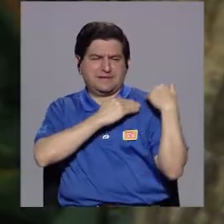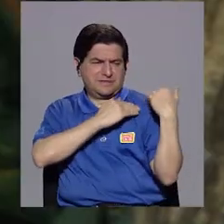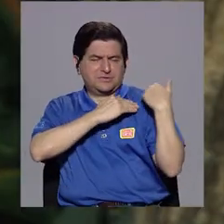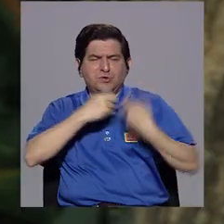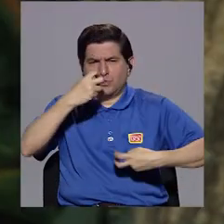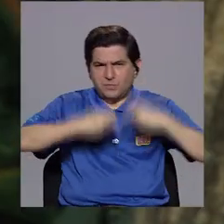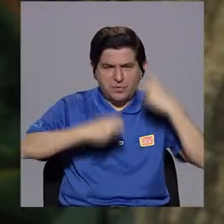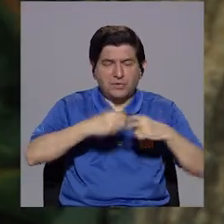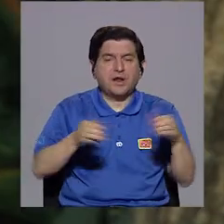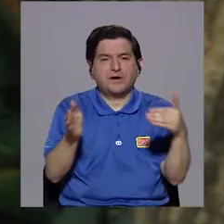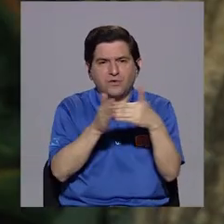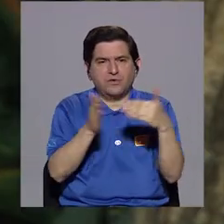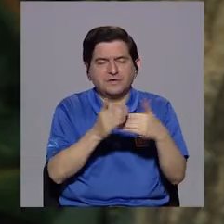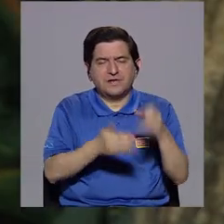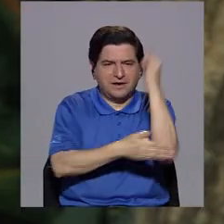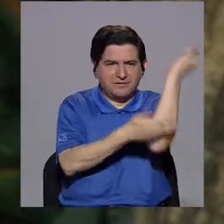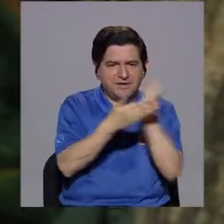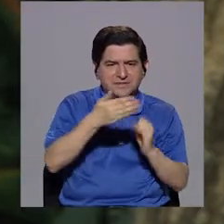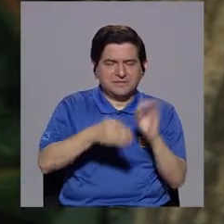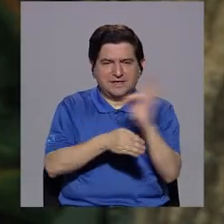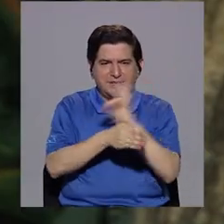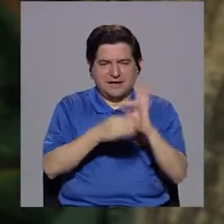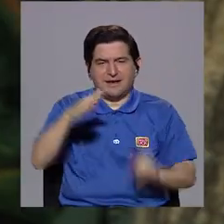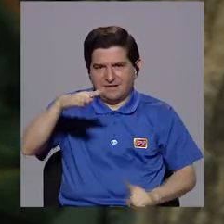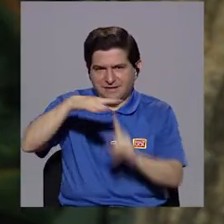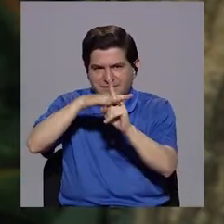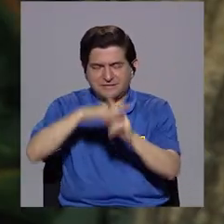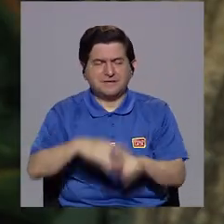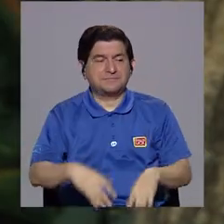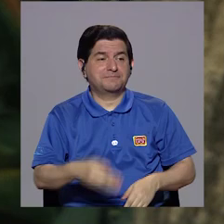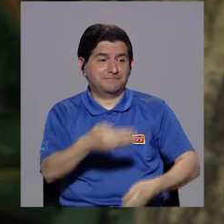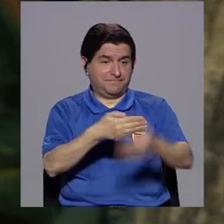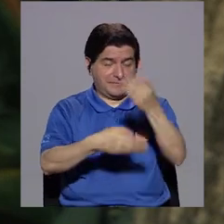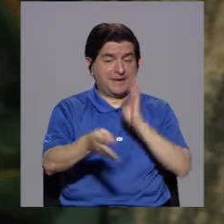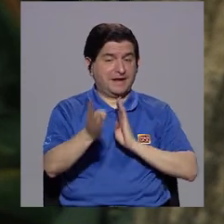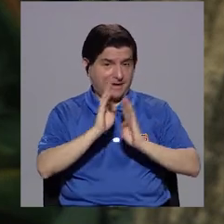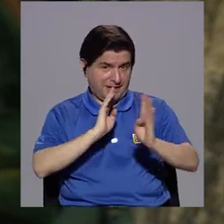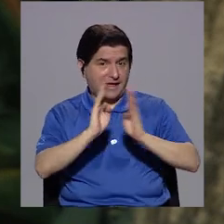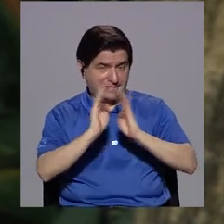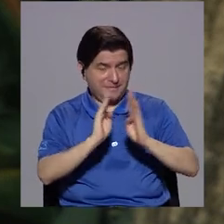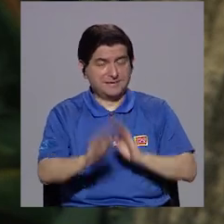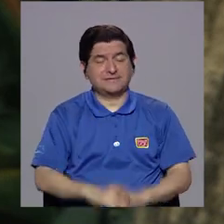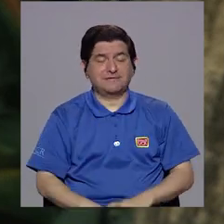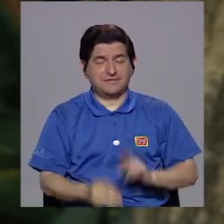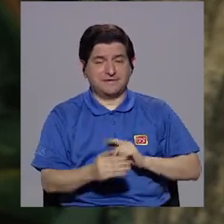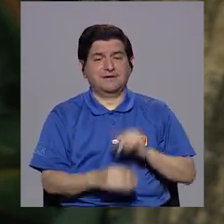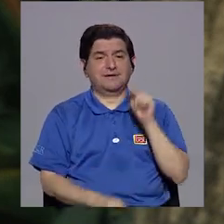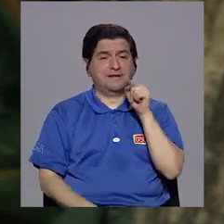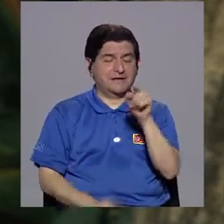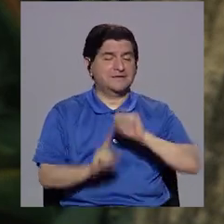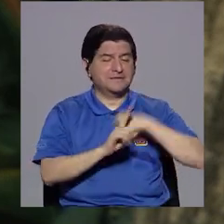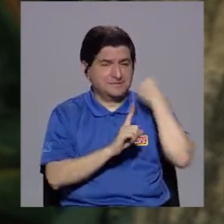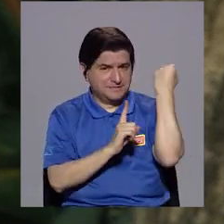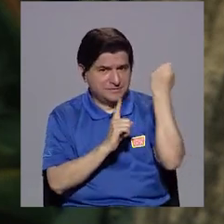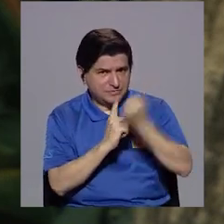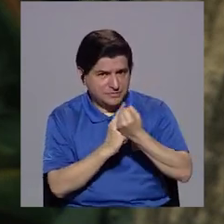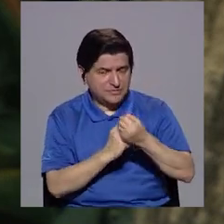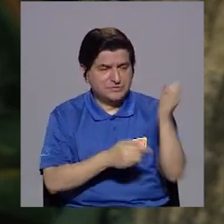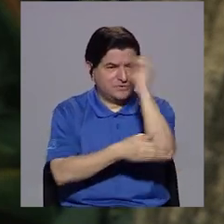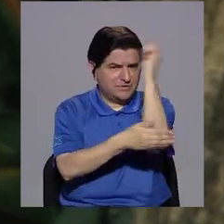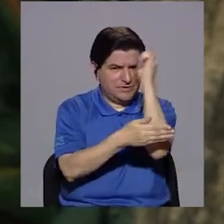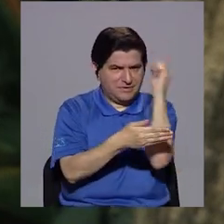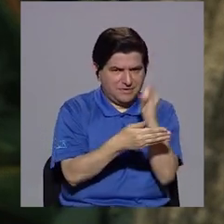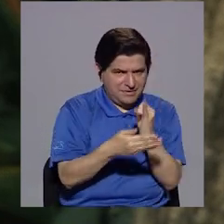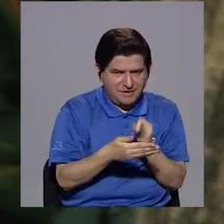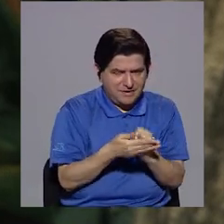volvemos a la arteterapia. Sí, o a las terapias. Creo que tiene que ver un poco también con lo que conversábamos ahora antes del programa, ¿verdad? Con esta cuestión de que